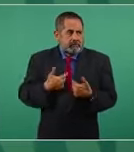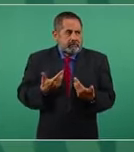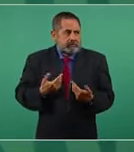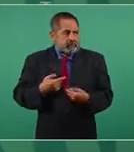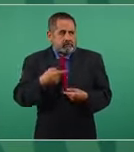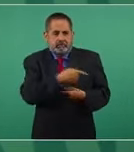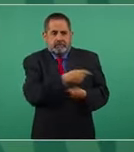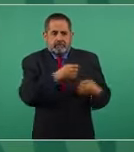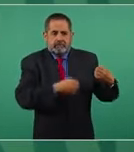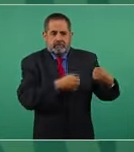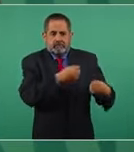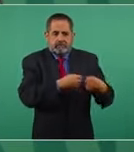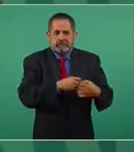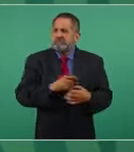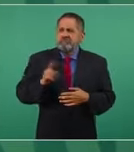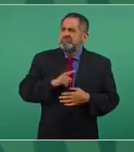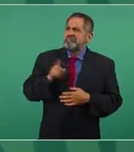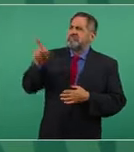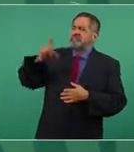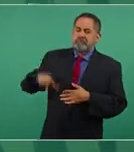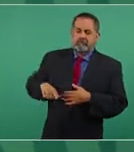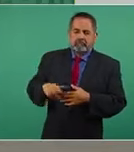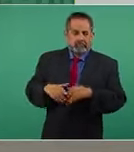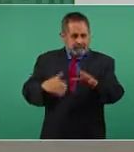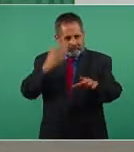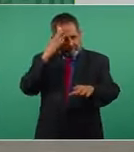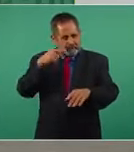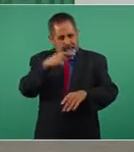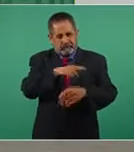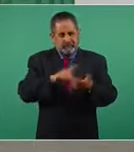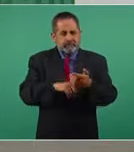Ustedes saben de que cuando lo del Güero Palma,